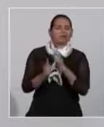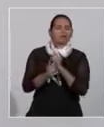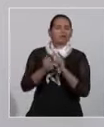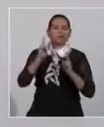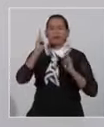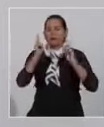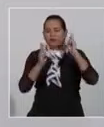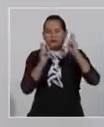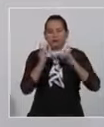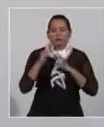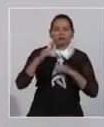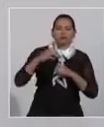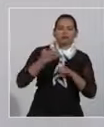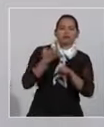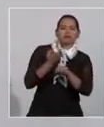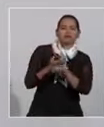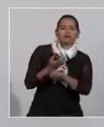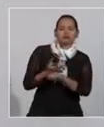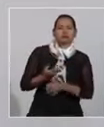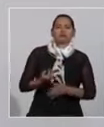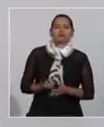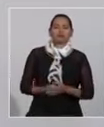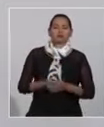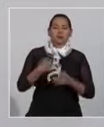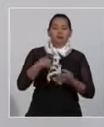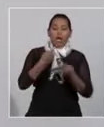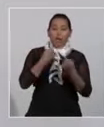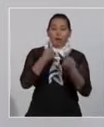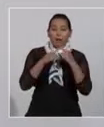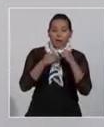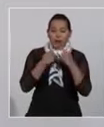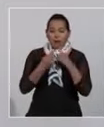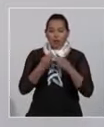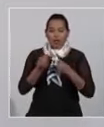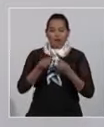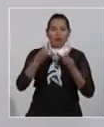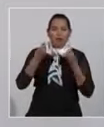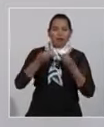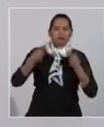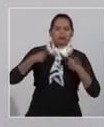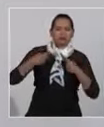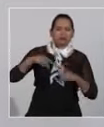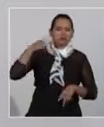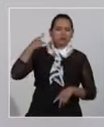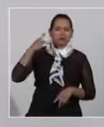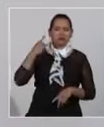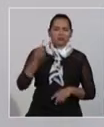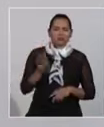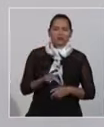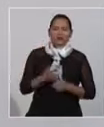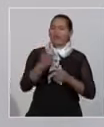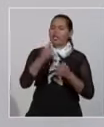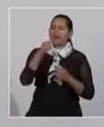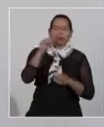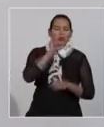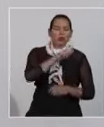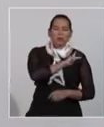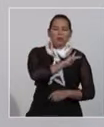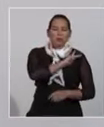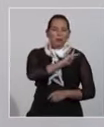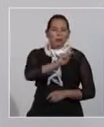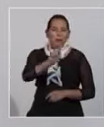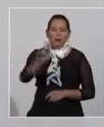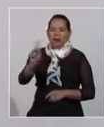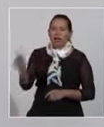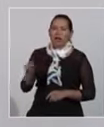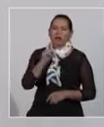juntas auxiliares. He dialogado con muchos poblanos y el clamor es el mismo. Ya no queremos vivir en la incertidumbre. Ya no queremos